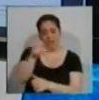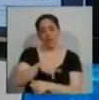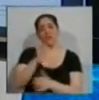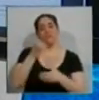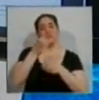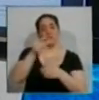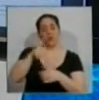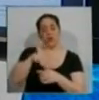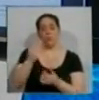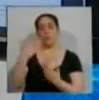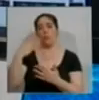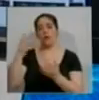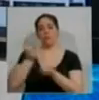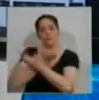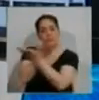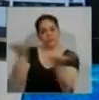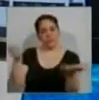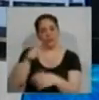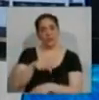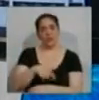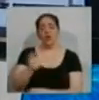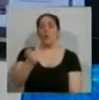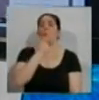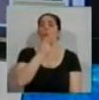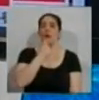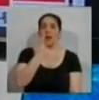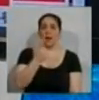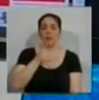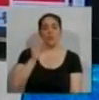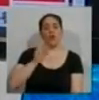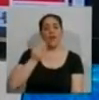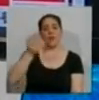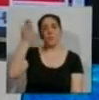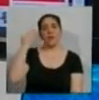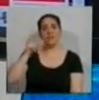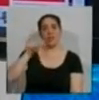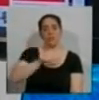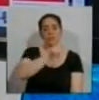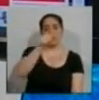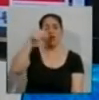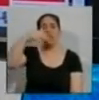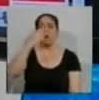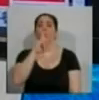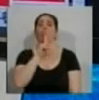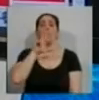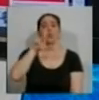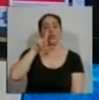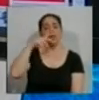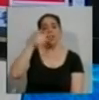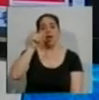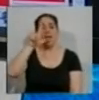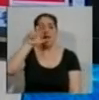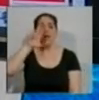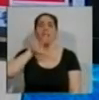lo que les estoy hablando, vamos a hablar, por ejemplo, de la que ganó el año pasado, Nutri Alerta. Es una aplicación que te la